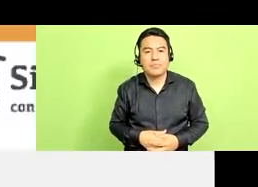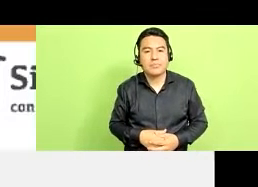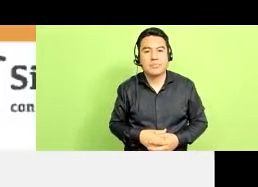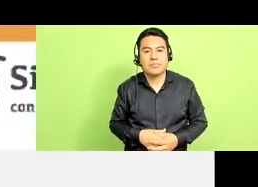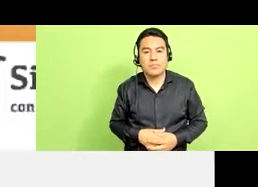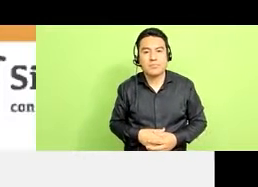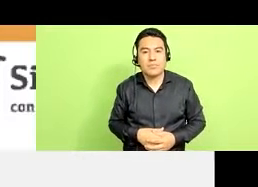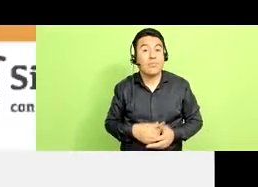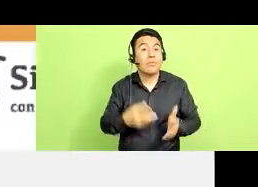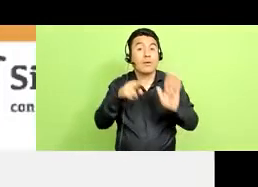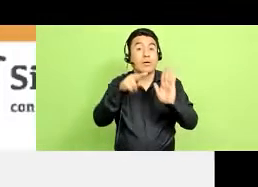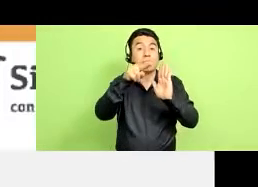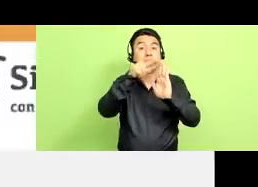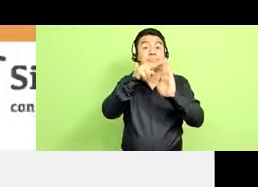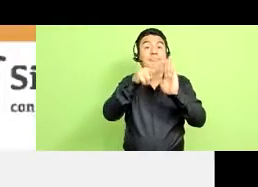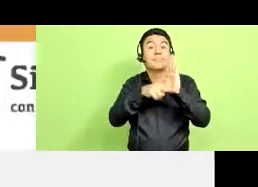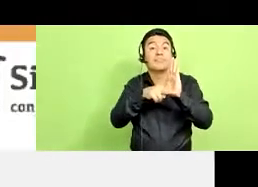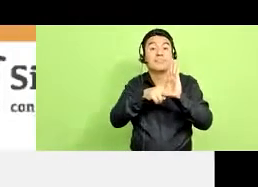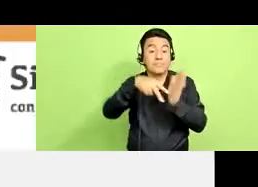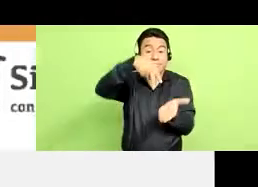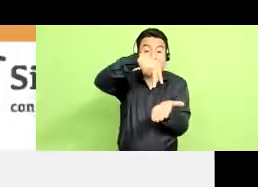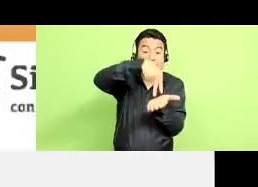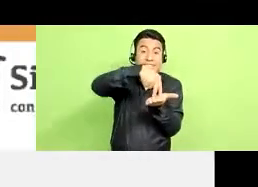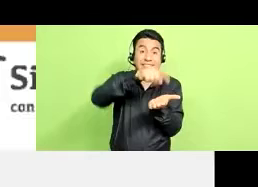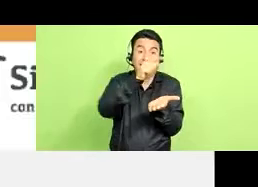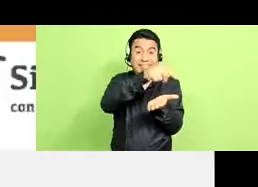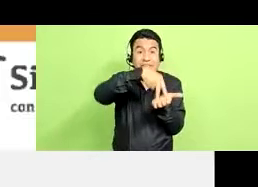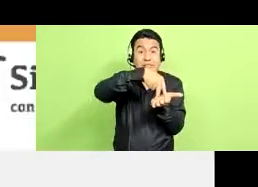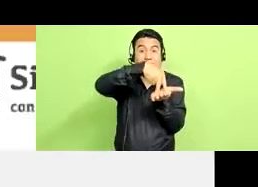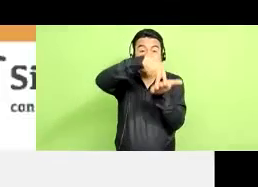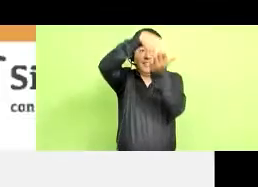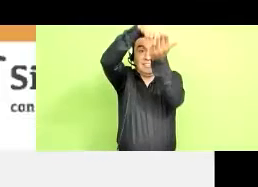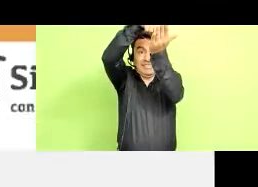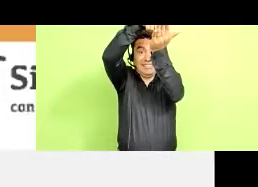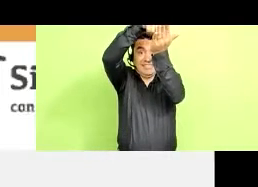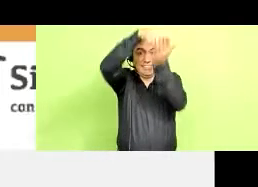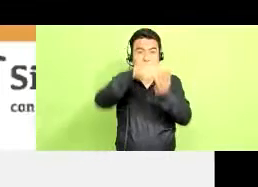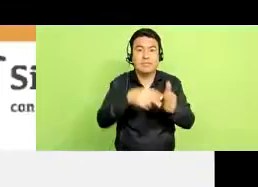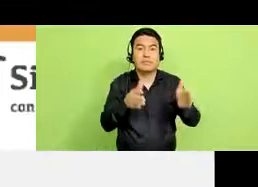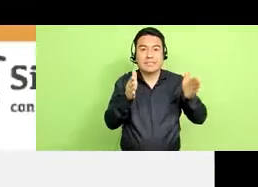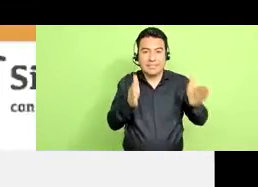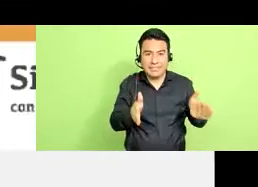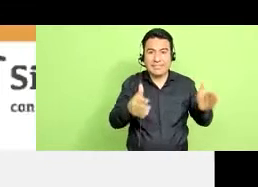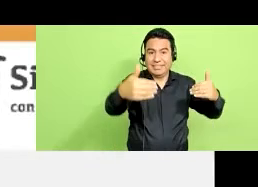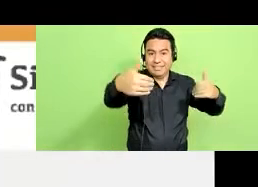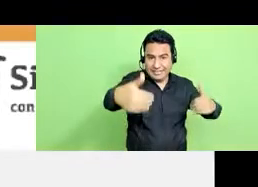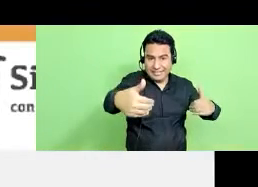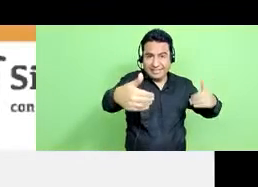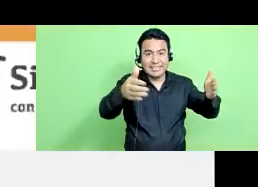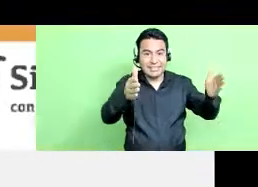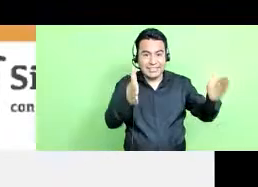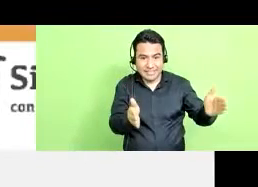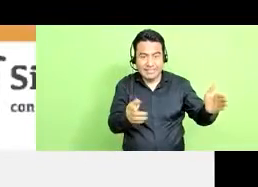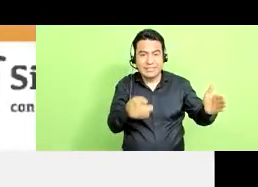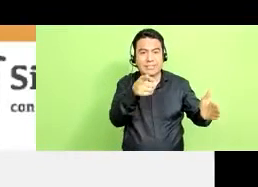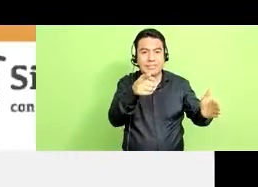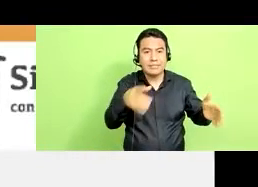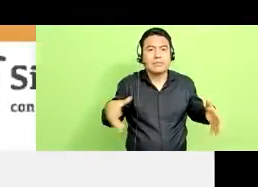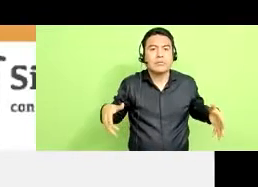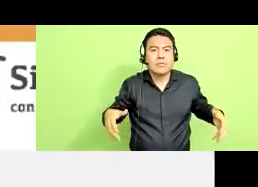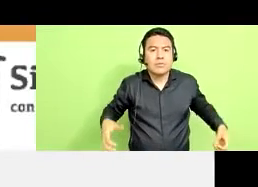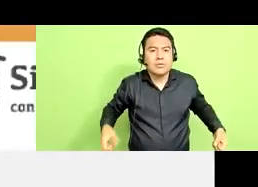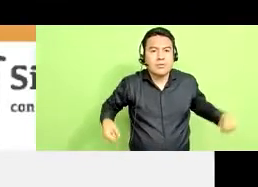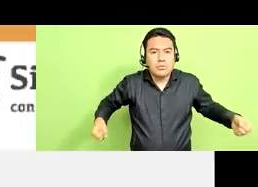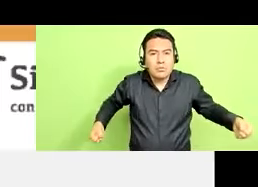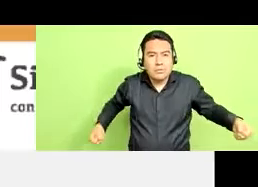en los sensores de la norma propuestas que están incorporando en las cabinas de ascensor que no les permite el espacio adecuado